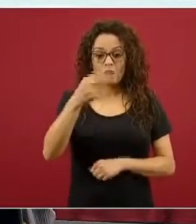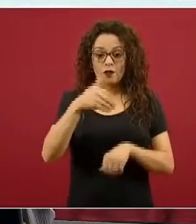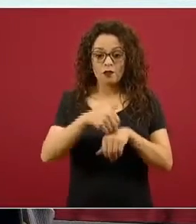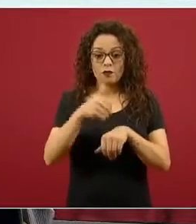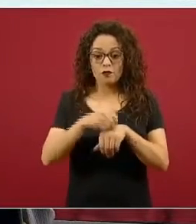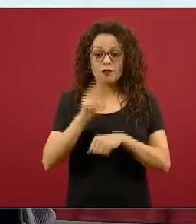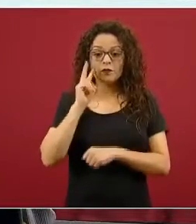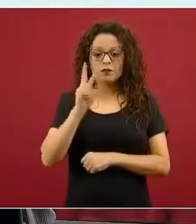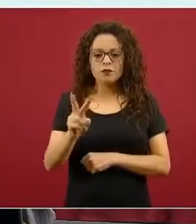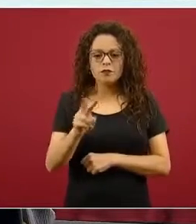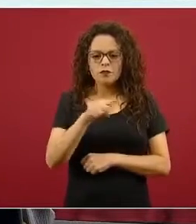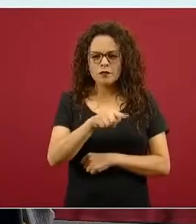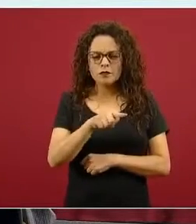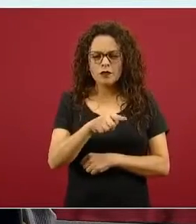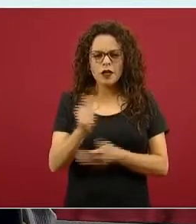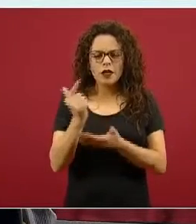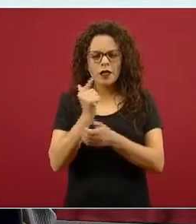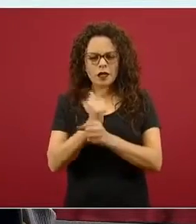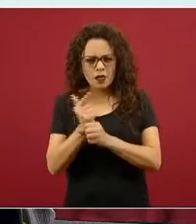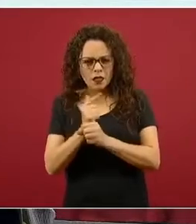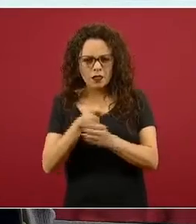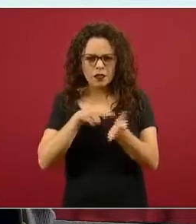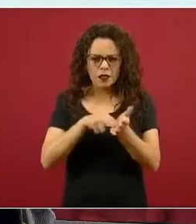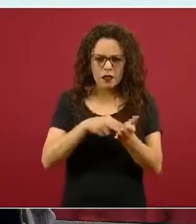medio, en gris y en negro, son